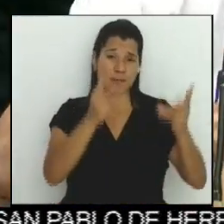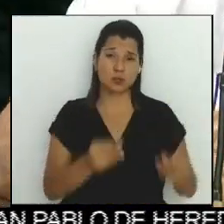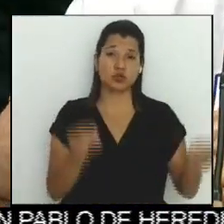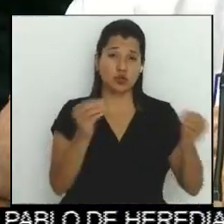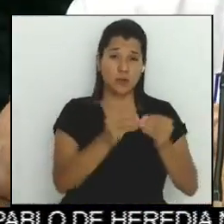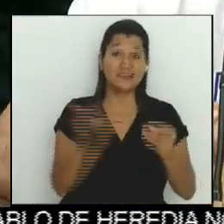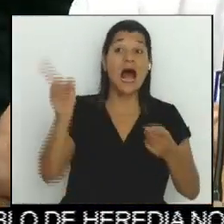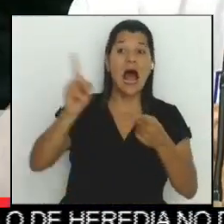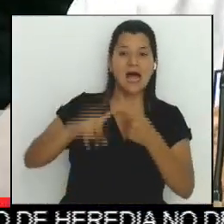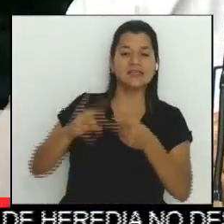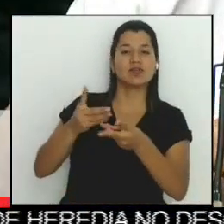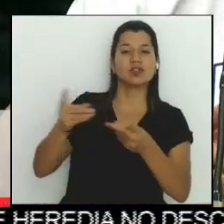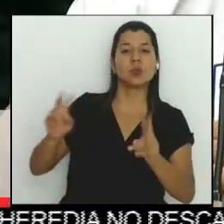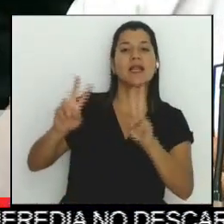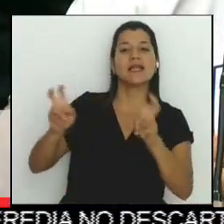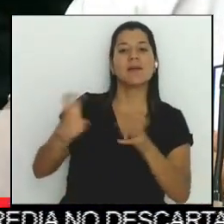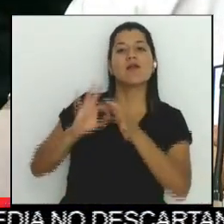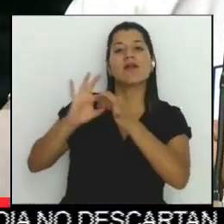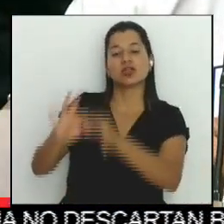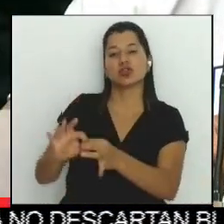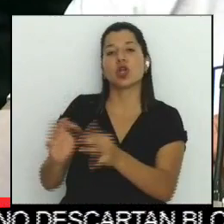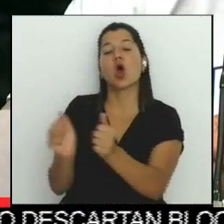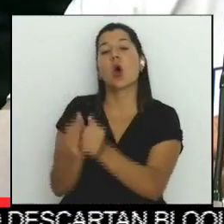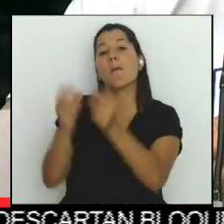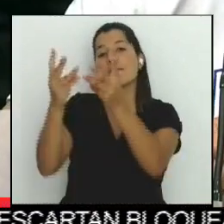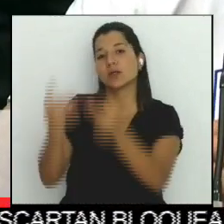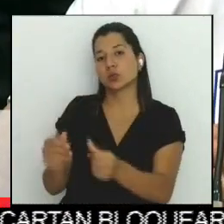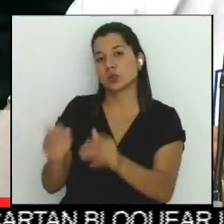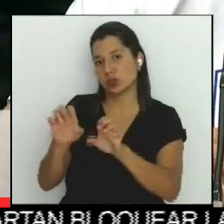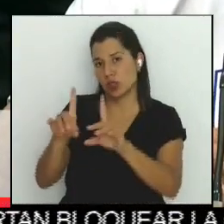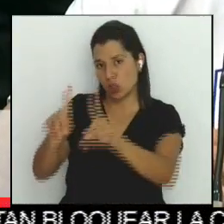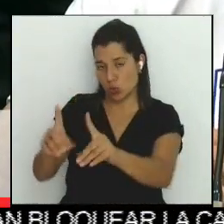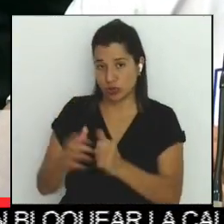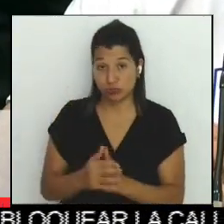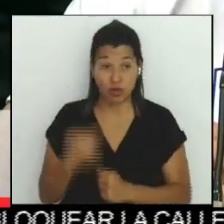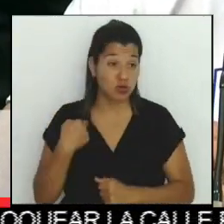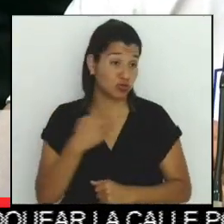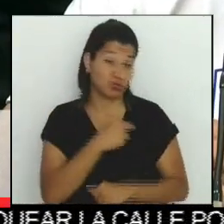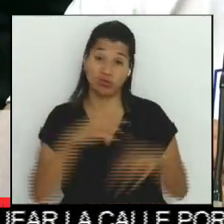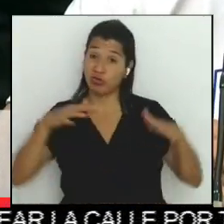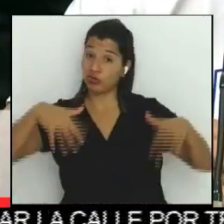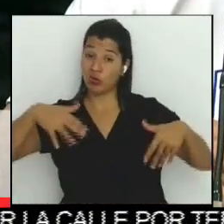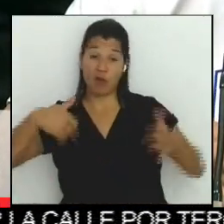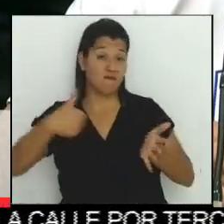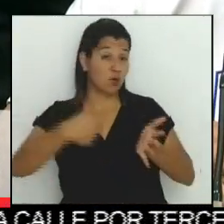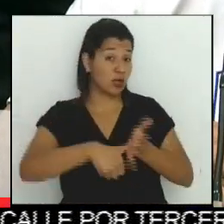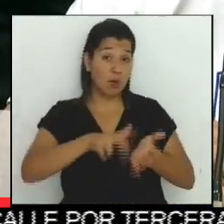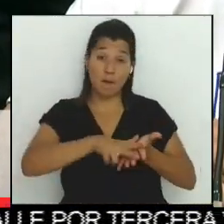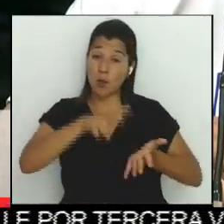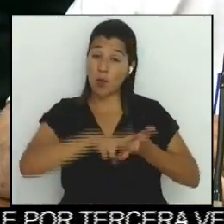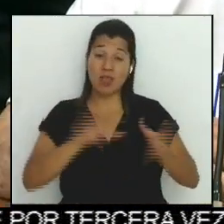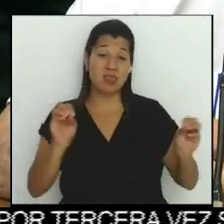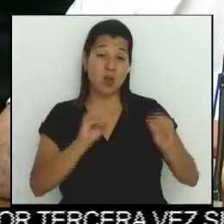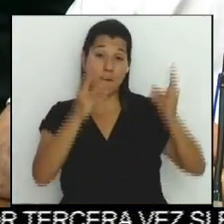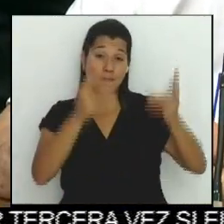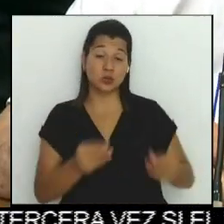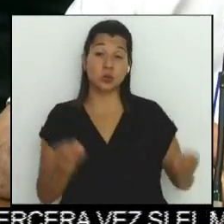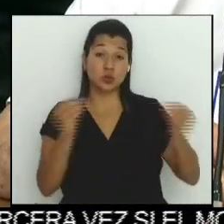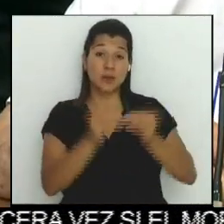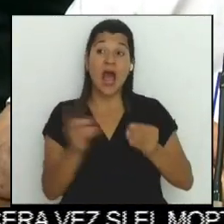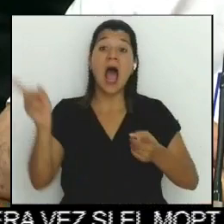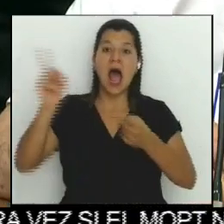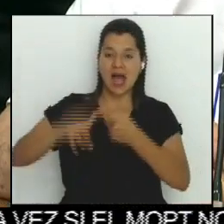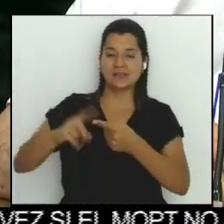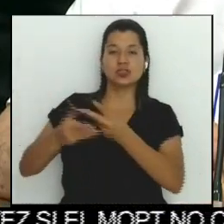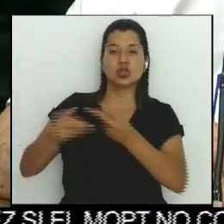No votaremos ningún presupuesto hasta tanto no se arregle el presupuesto de la educación de este país. La educación para Liberación Nacional